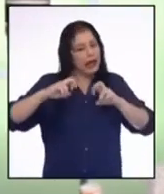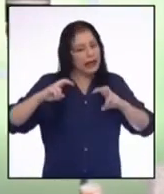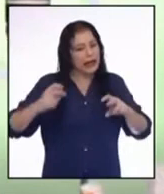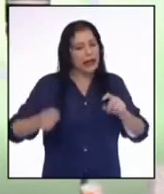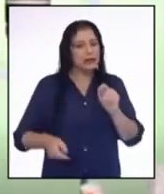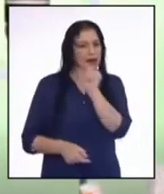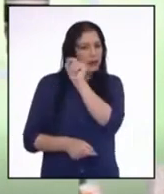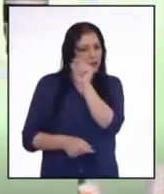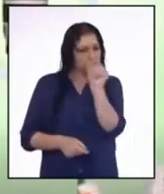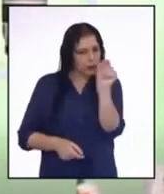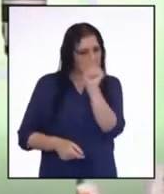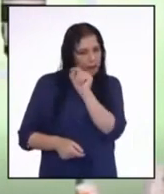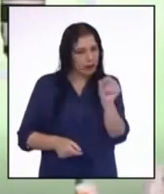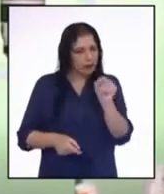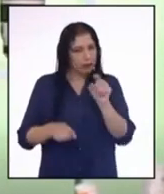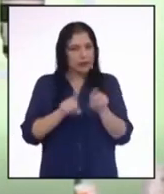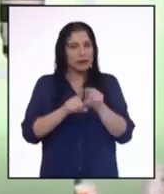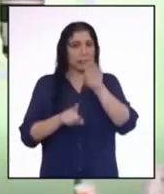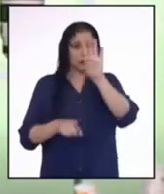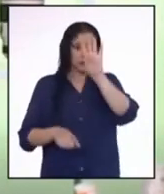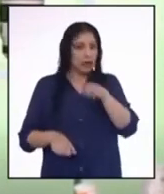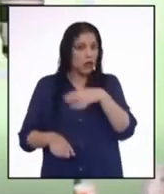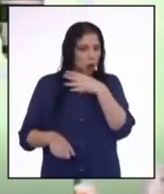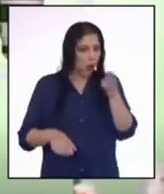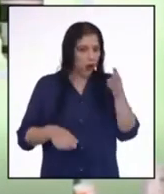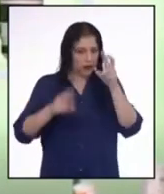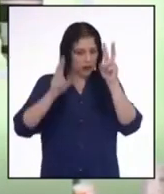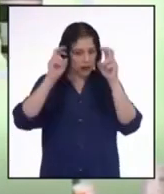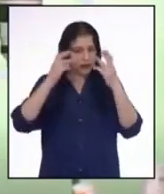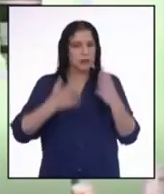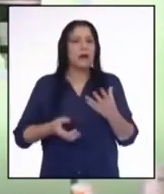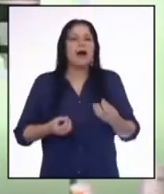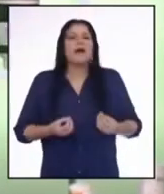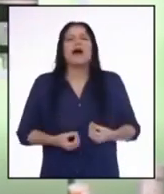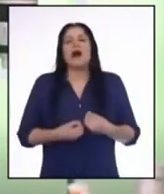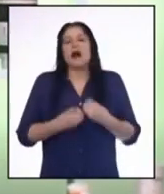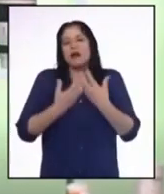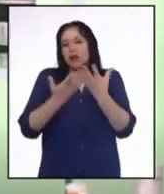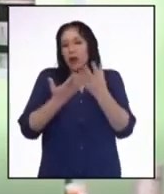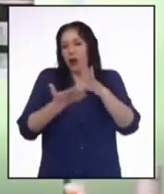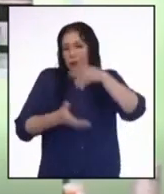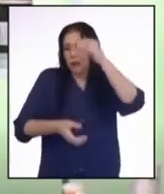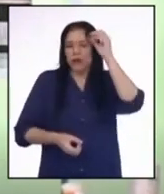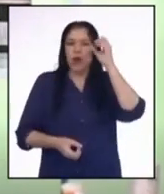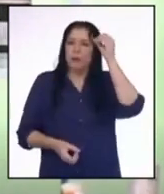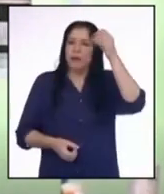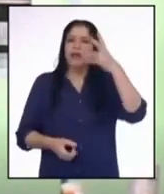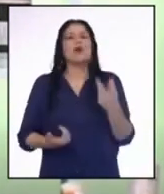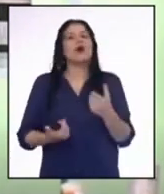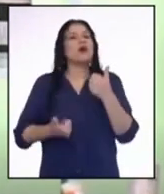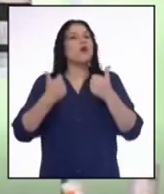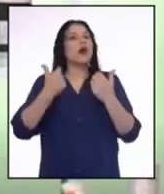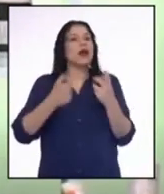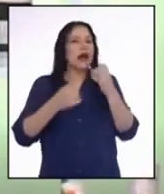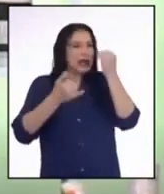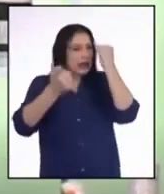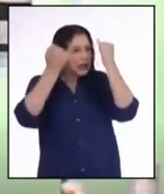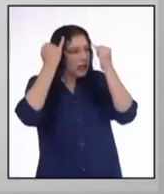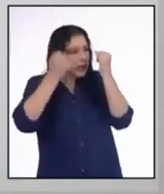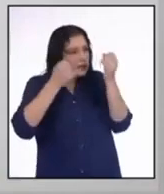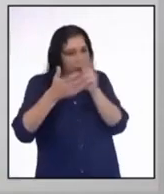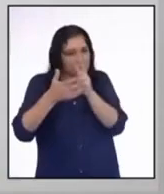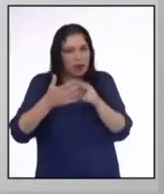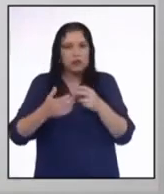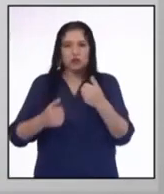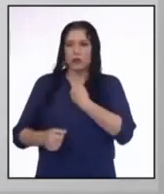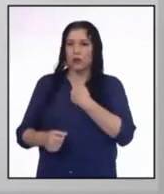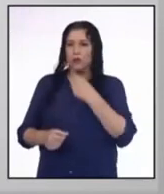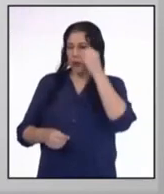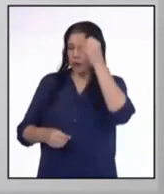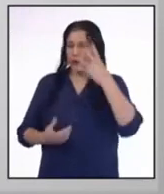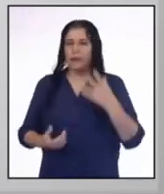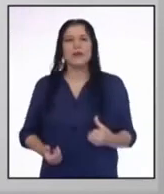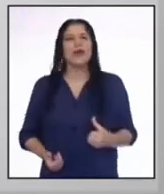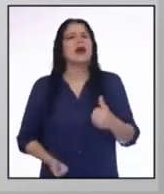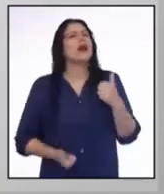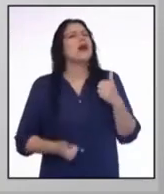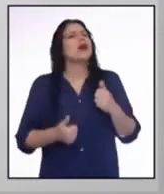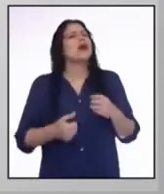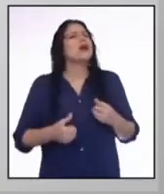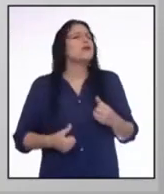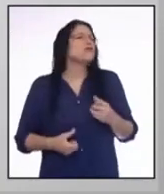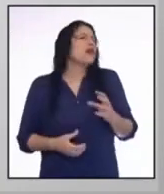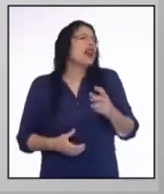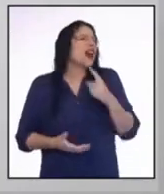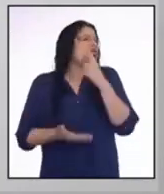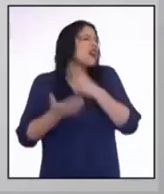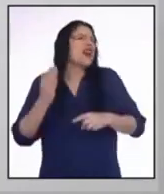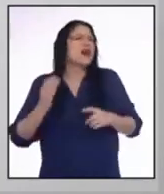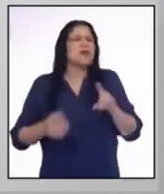del subrayado y del cuadro temático. Han aprendido a brindar opiniones en relación a las ideas obtenidas del texto. ¿Y para qué les sirve